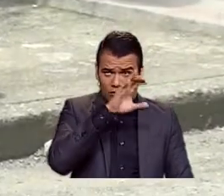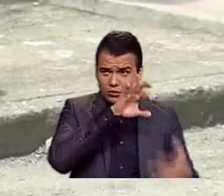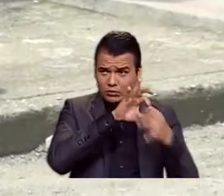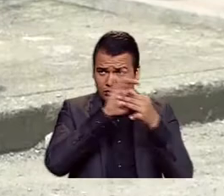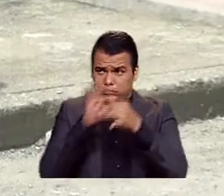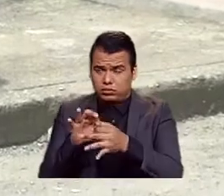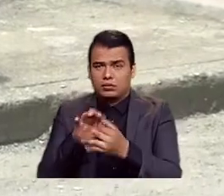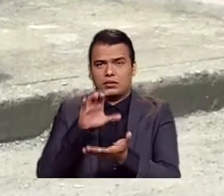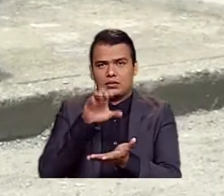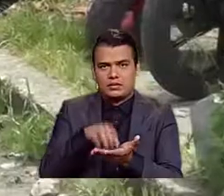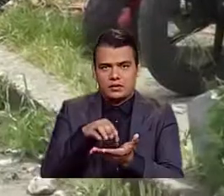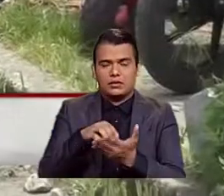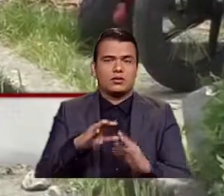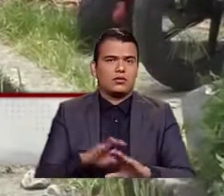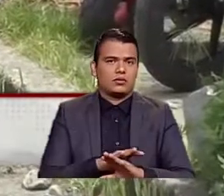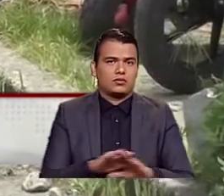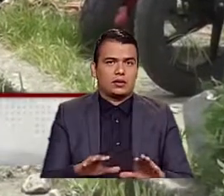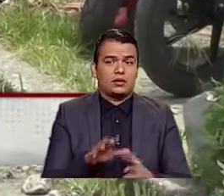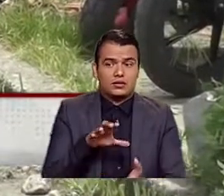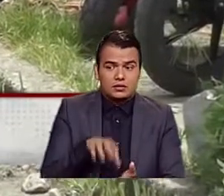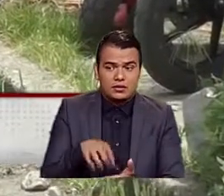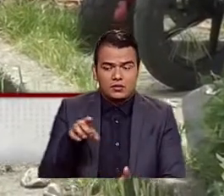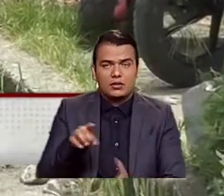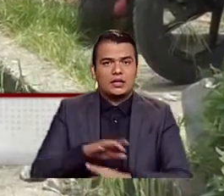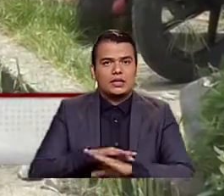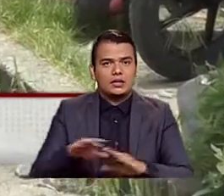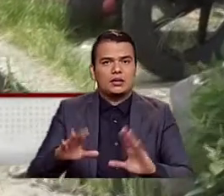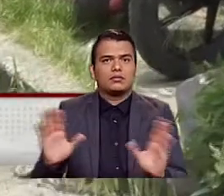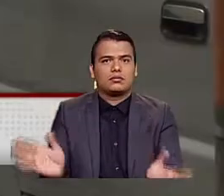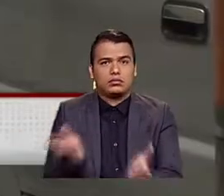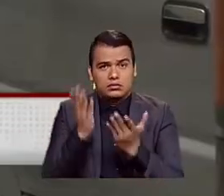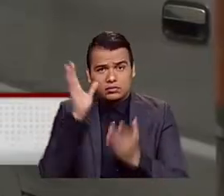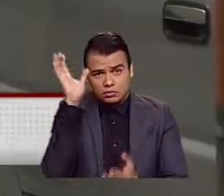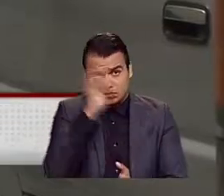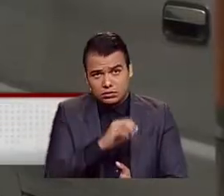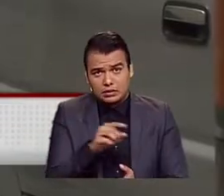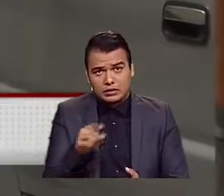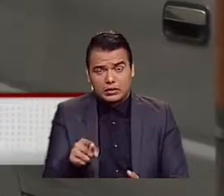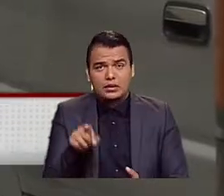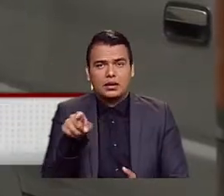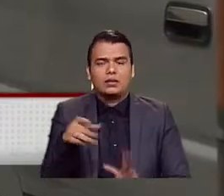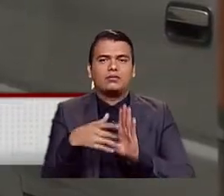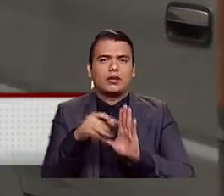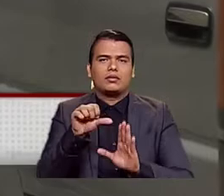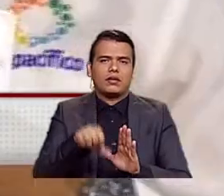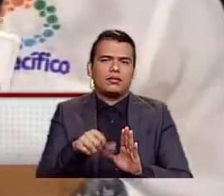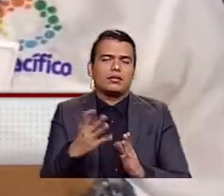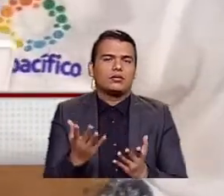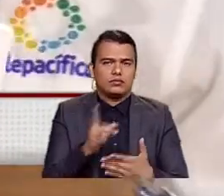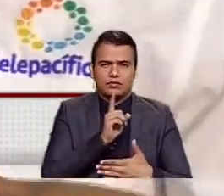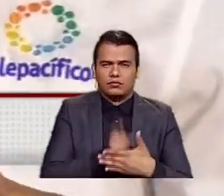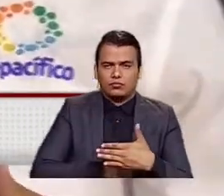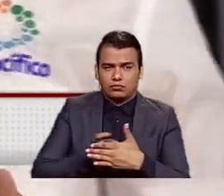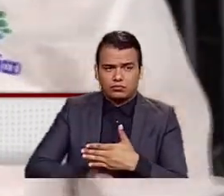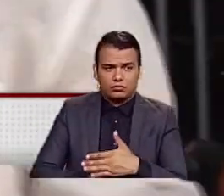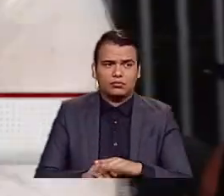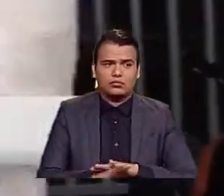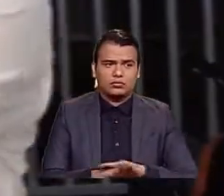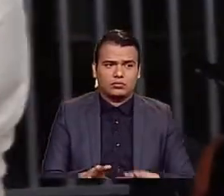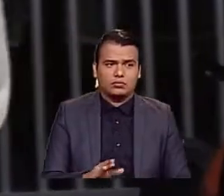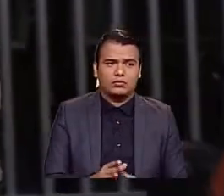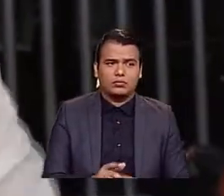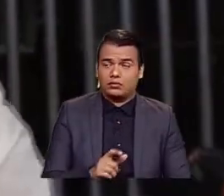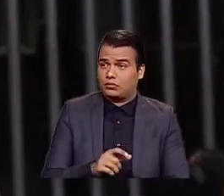dicho, recuperar los espacios del centro, porque el centro manda un mensaje inequívoco de lo que es la ciudad de Quibdó. Muy juiciosos nuestros candidatos con el